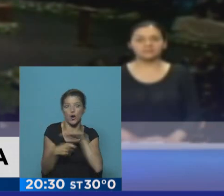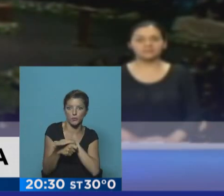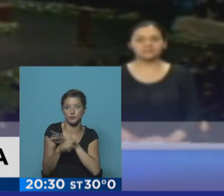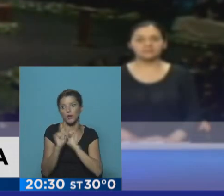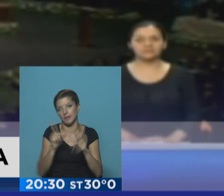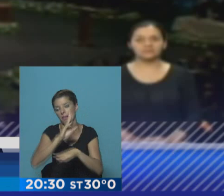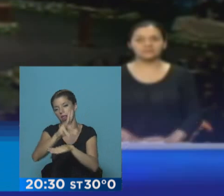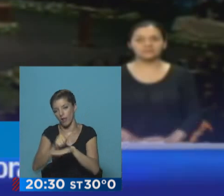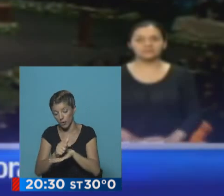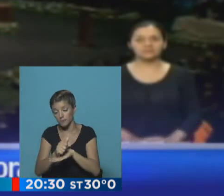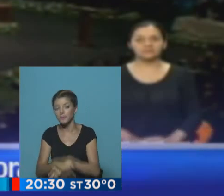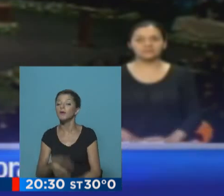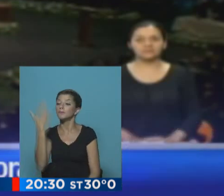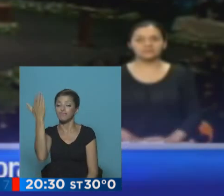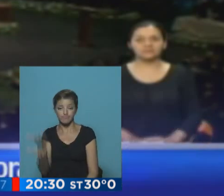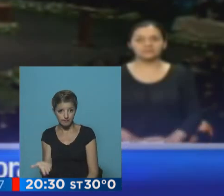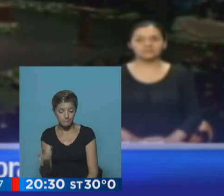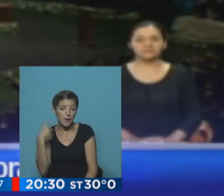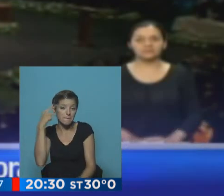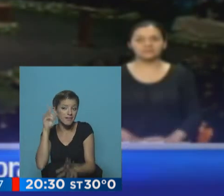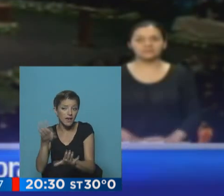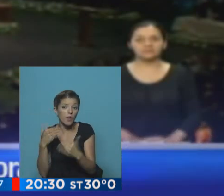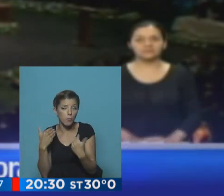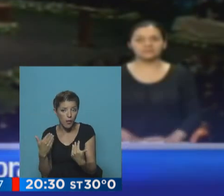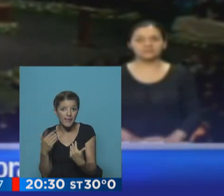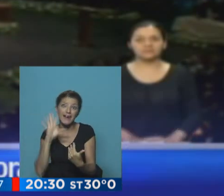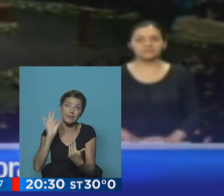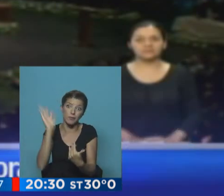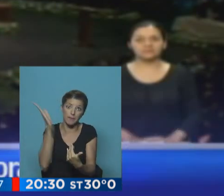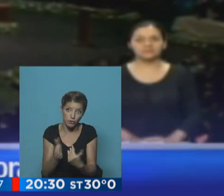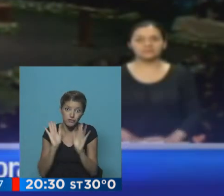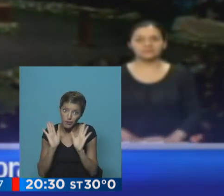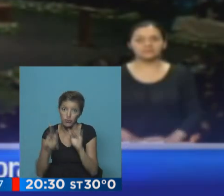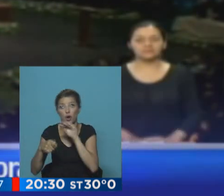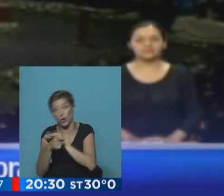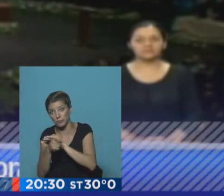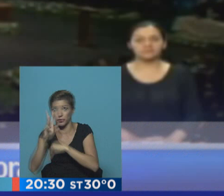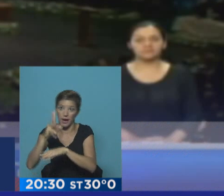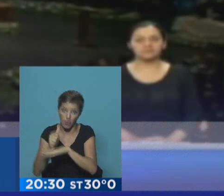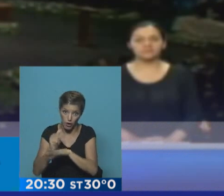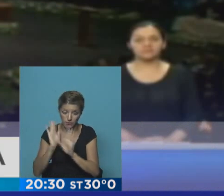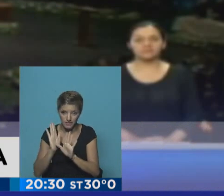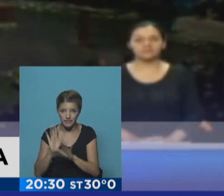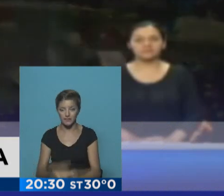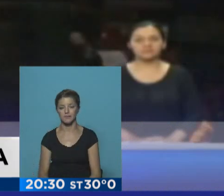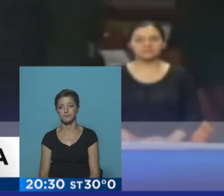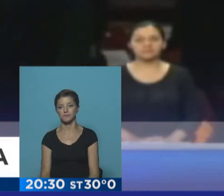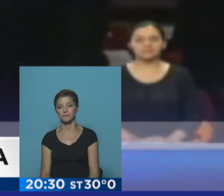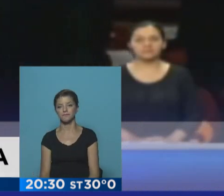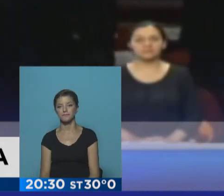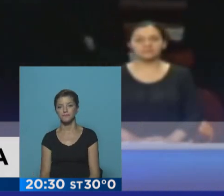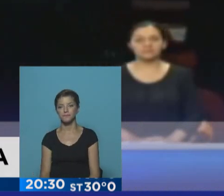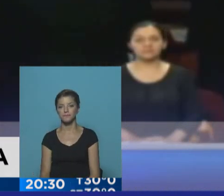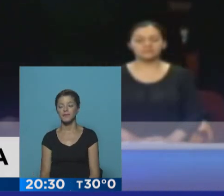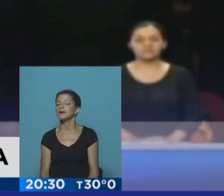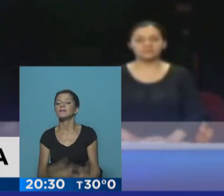ladrones. Con Jimmy Morales se cree que existe el 50% de que no sea ni corrupto ni ladrón.